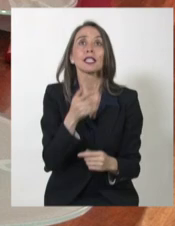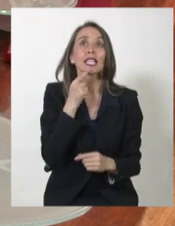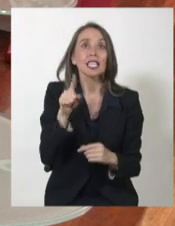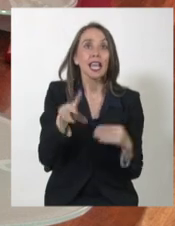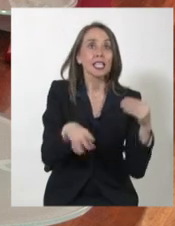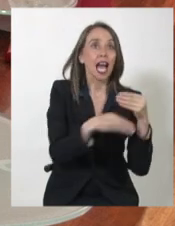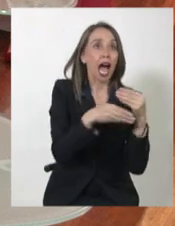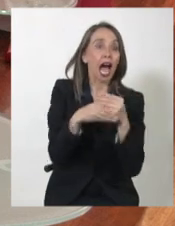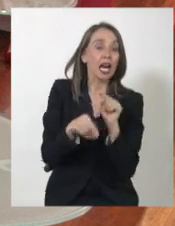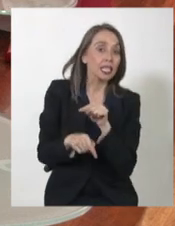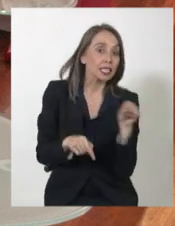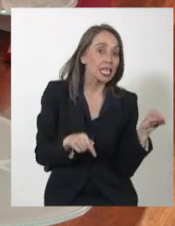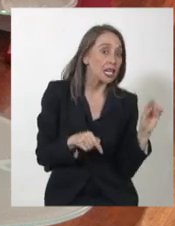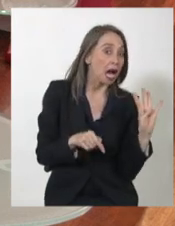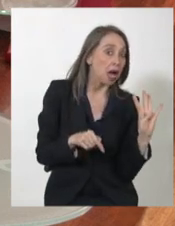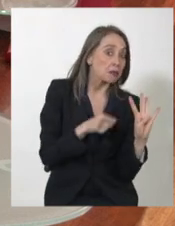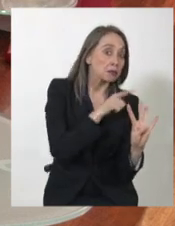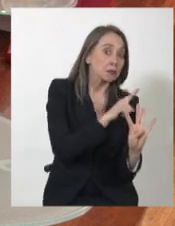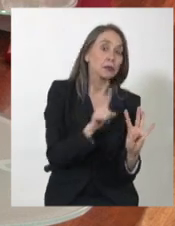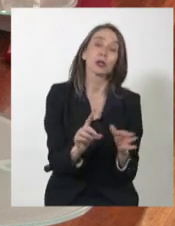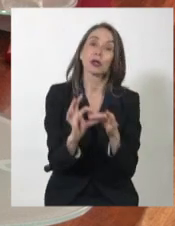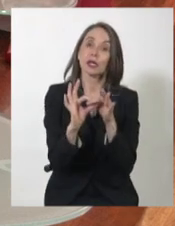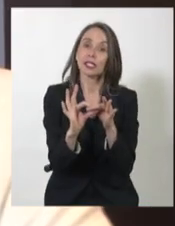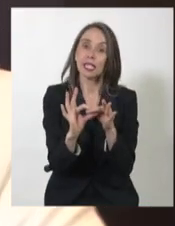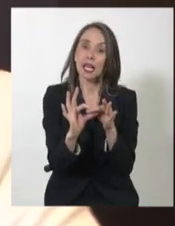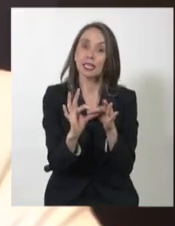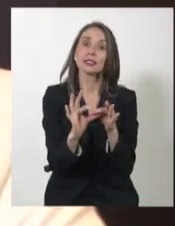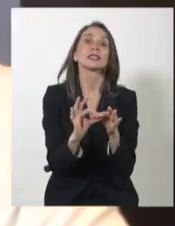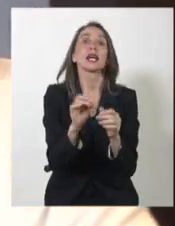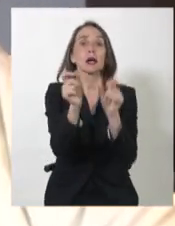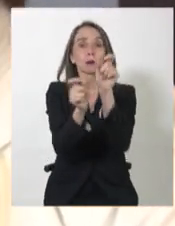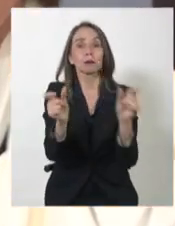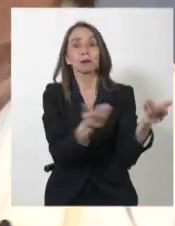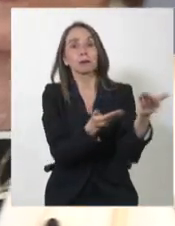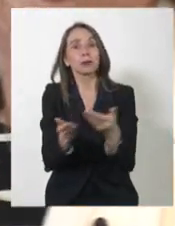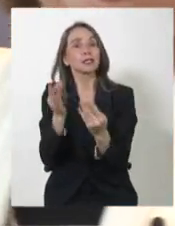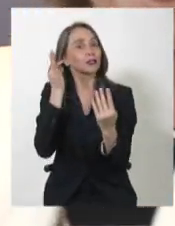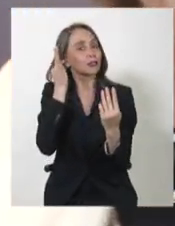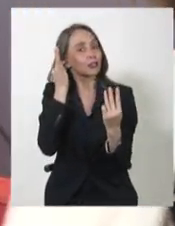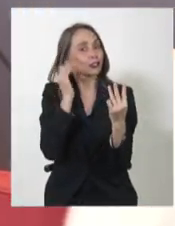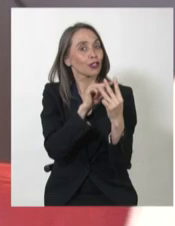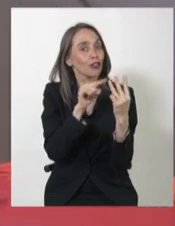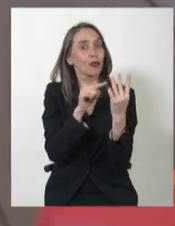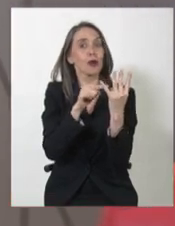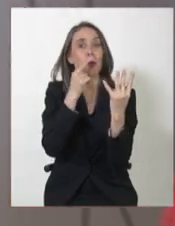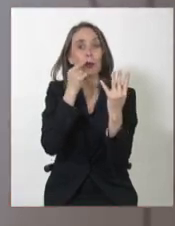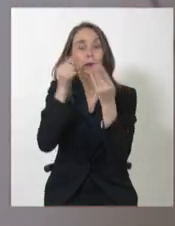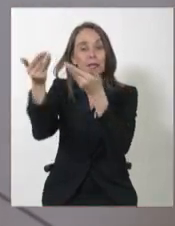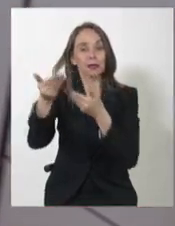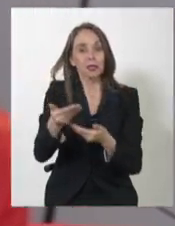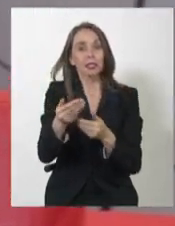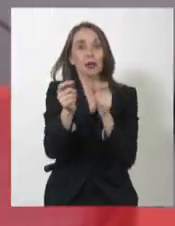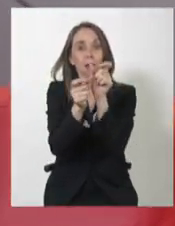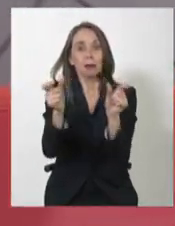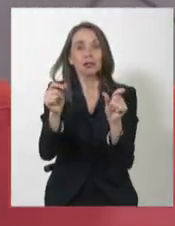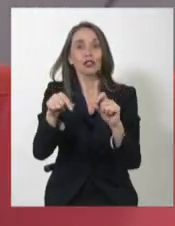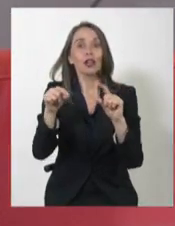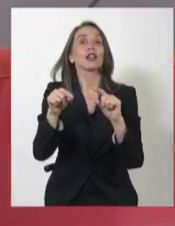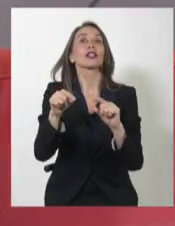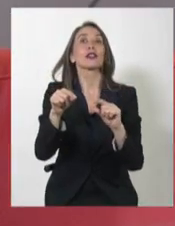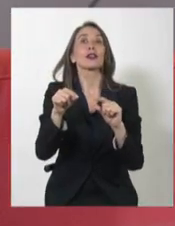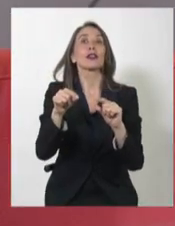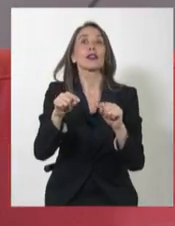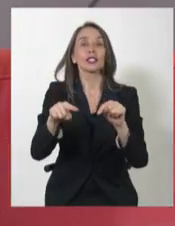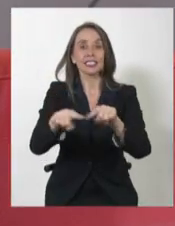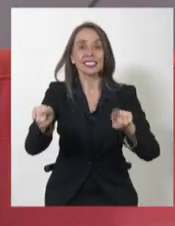¿Alguno? Bueno, queremos agradecer la presencia a todas nuestras invitadas, a nuestro invitado, también a quienes nos acompañaron hoy día en esta sala